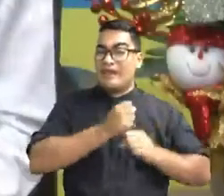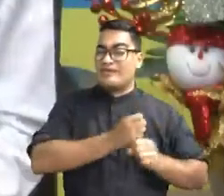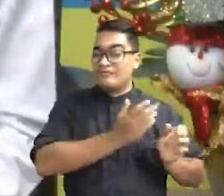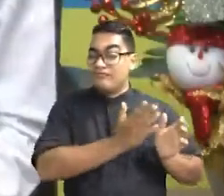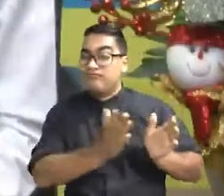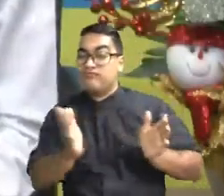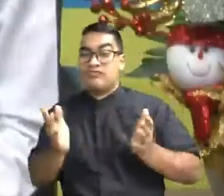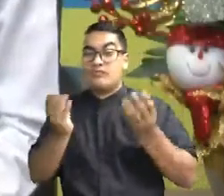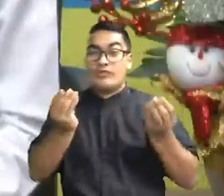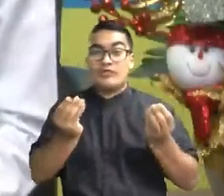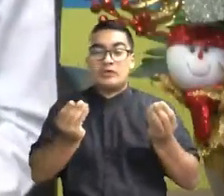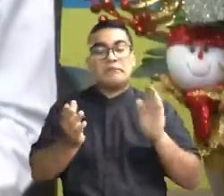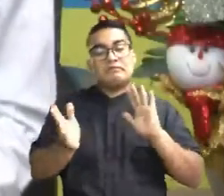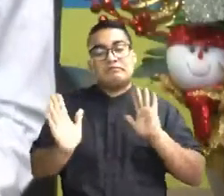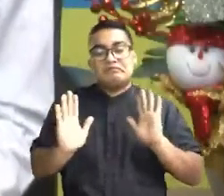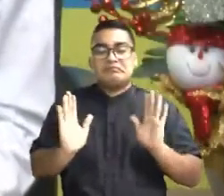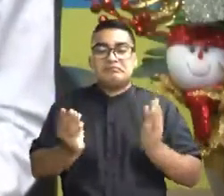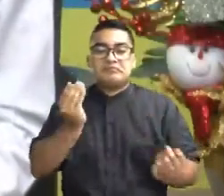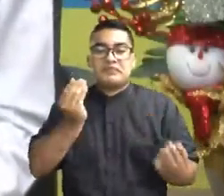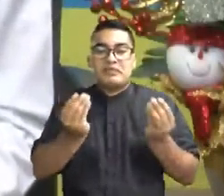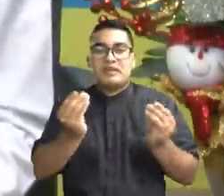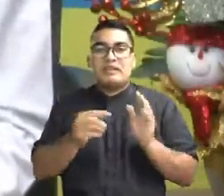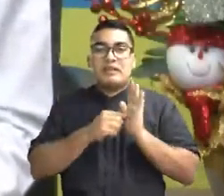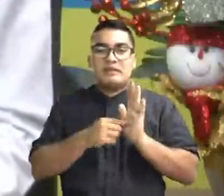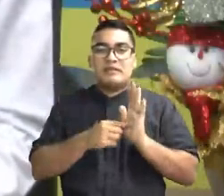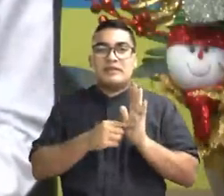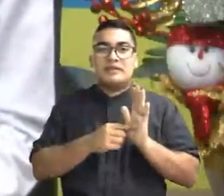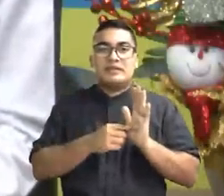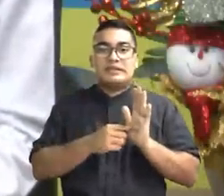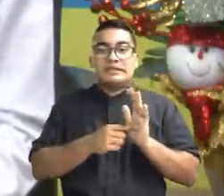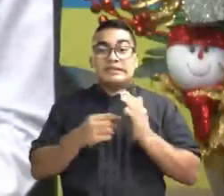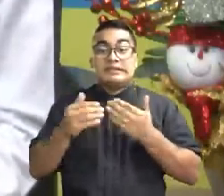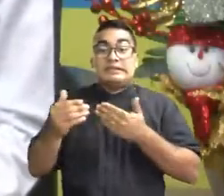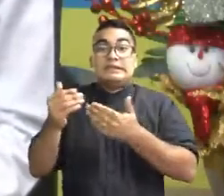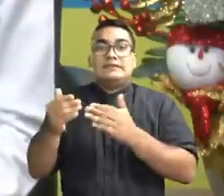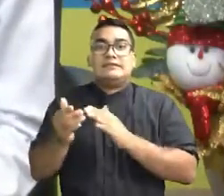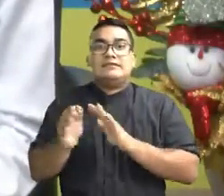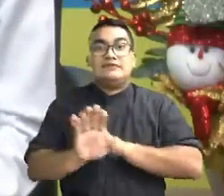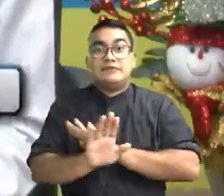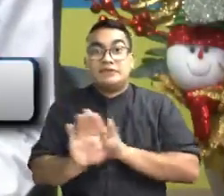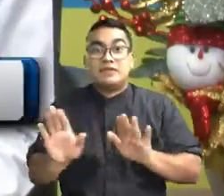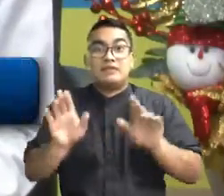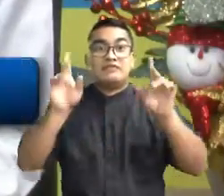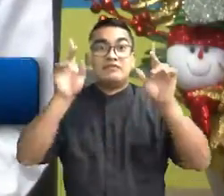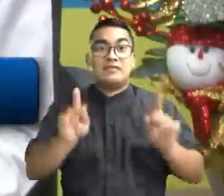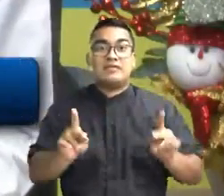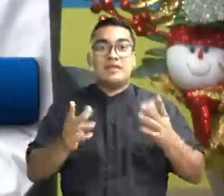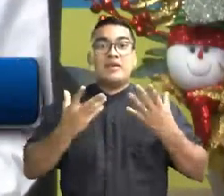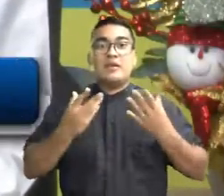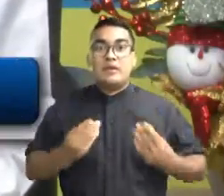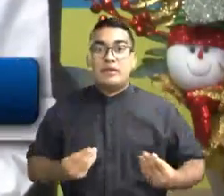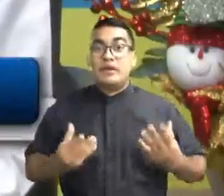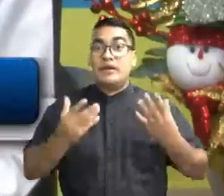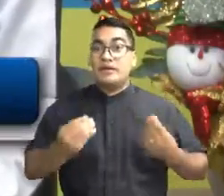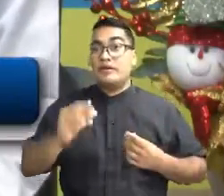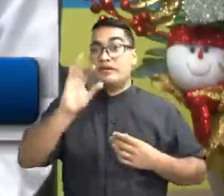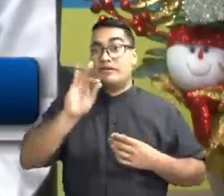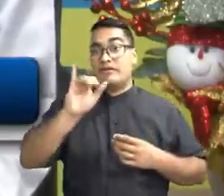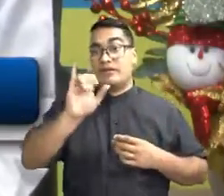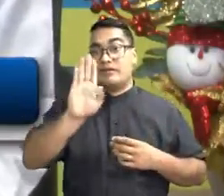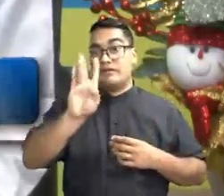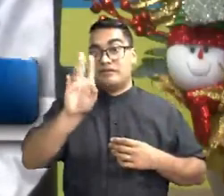la diagnostiquemos. Si la diagnosticamos en una etapa final, que ya el paciente tiene una fibrosis pulmonar, generalmente